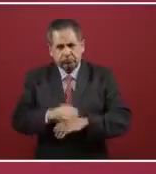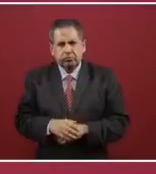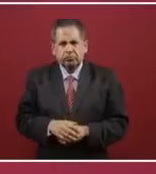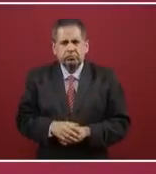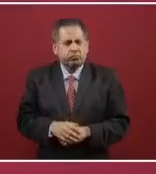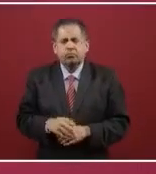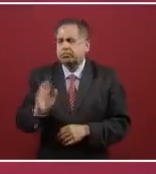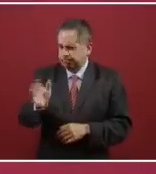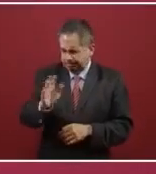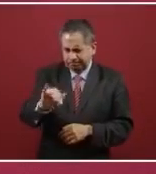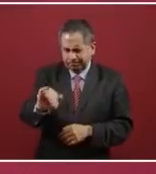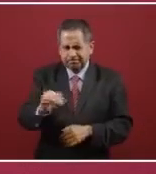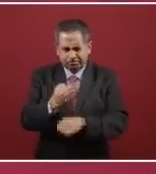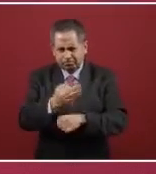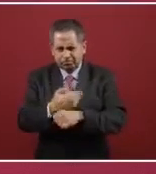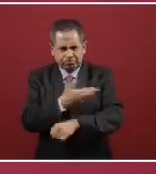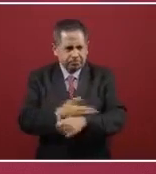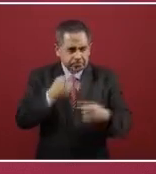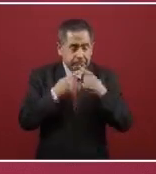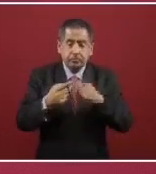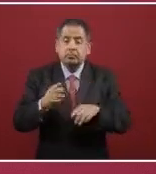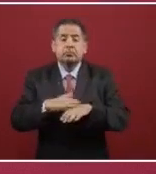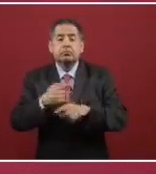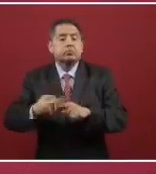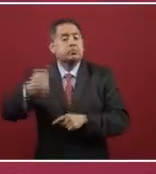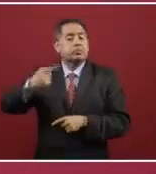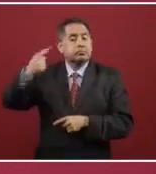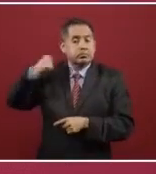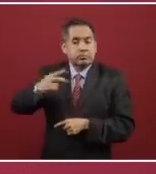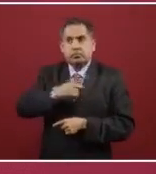Sí, se están haciendo arreglos por deudas